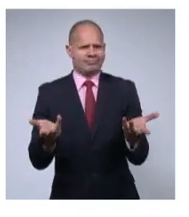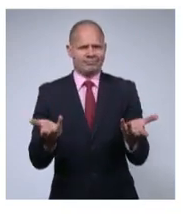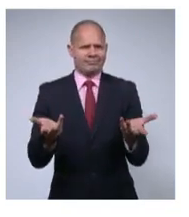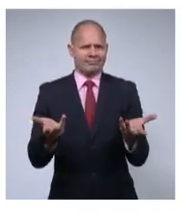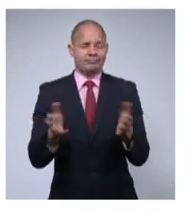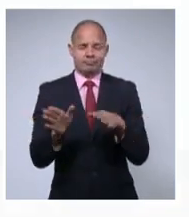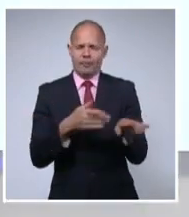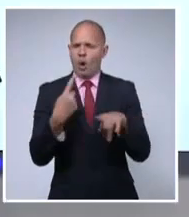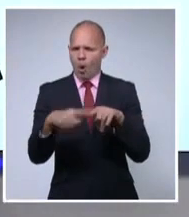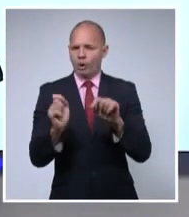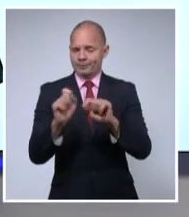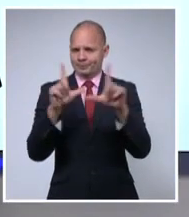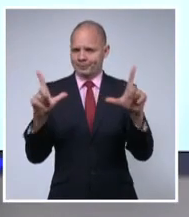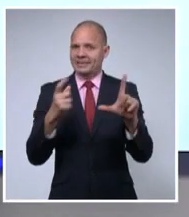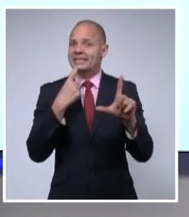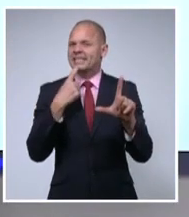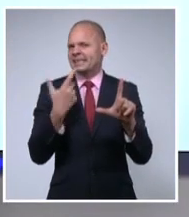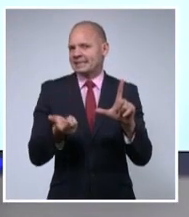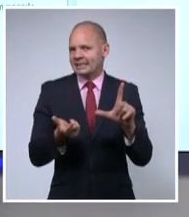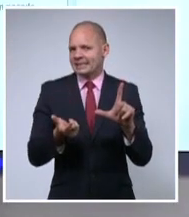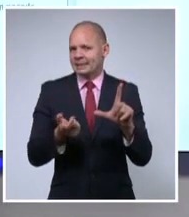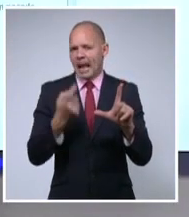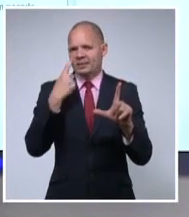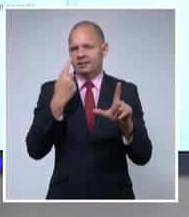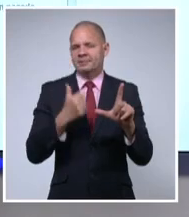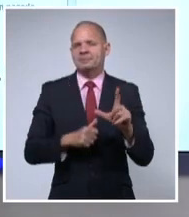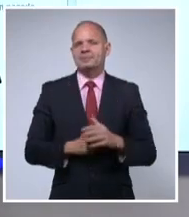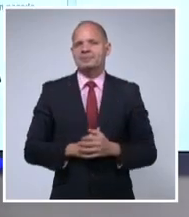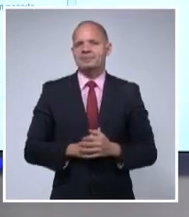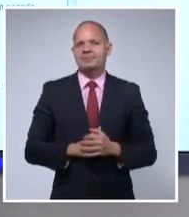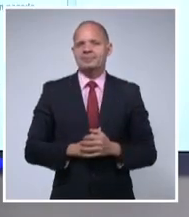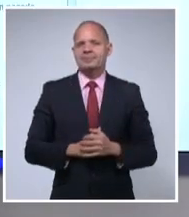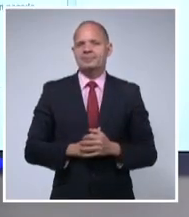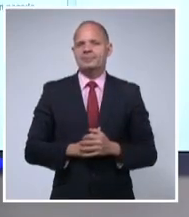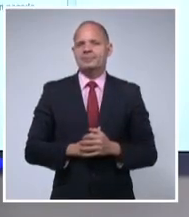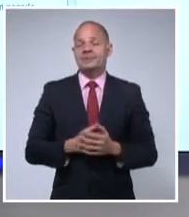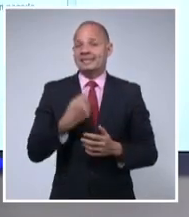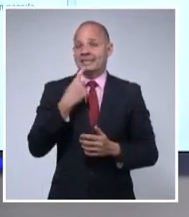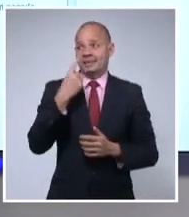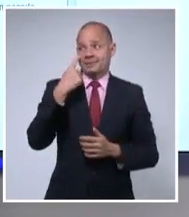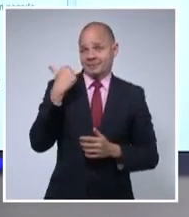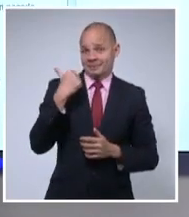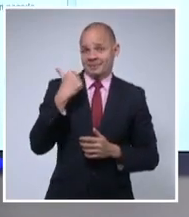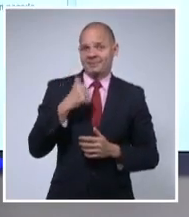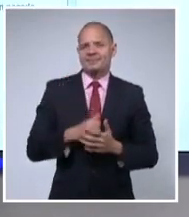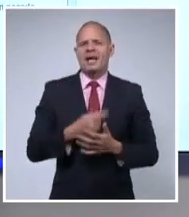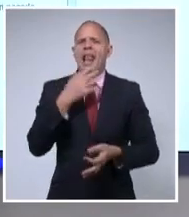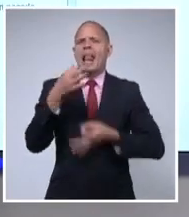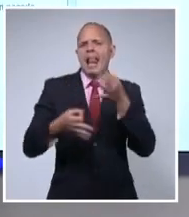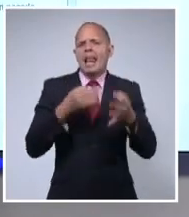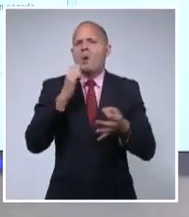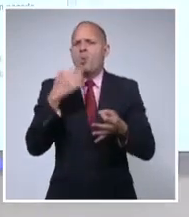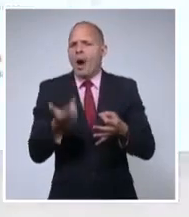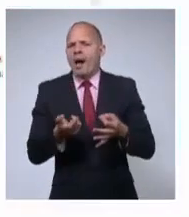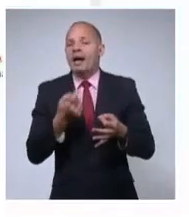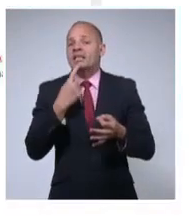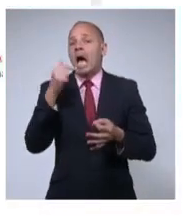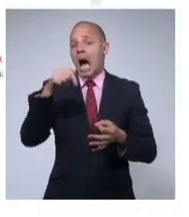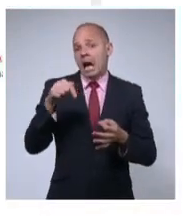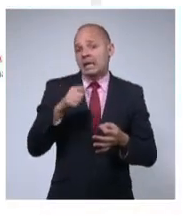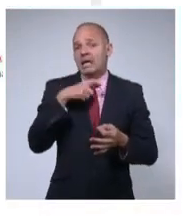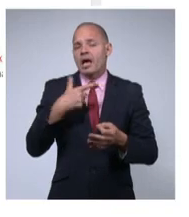se llama Al Día con Florencia. Vamos a verla. Florencia, Cuba y el mundo, actualidad y acontecimientos y lucha continua por